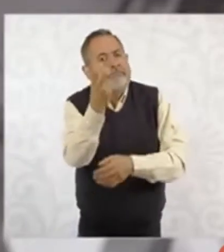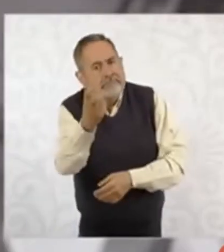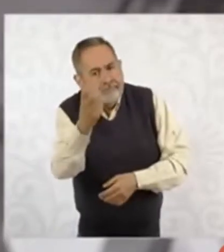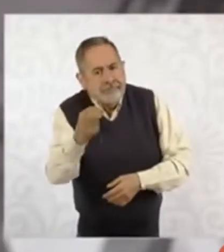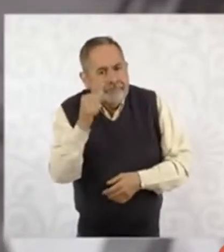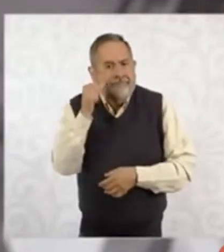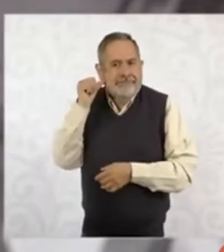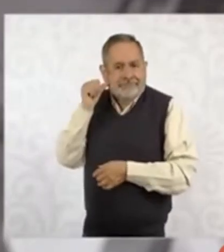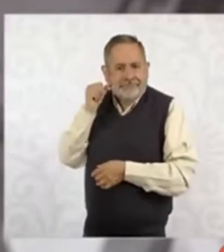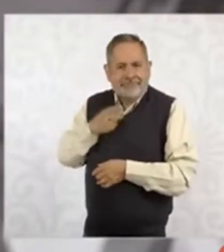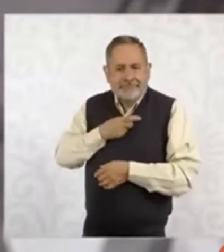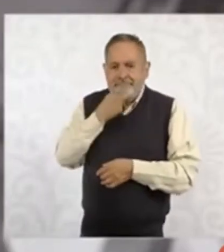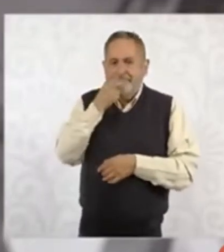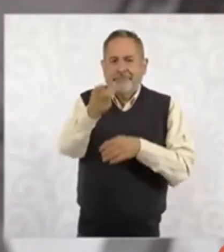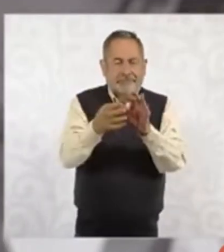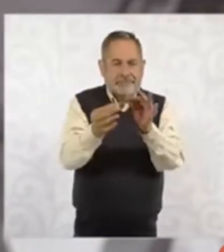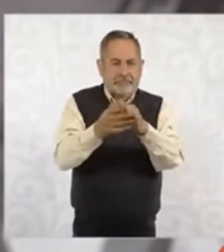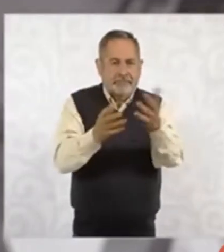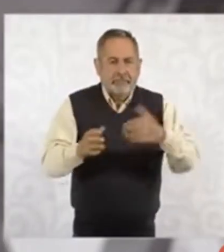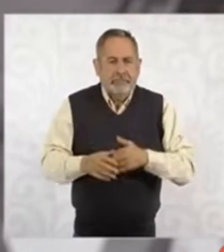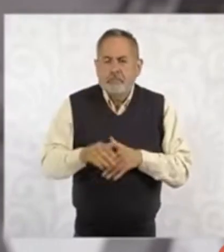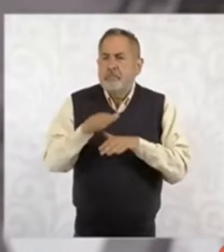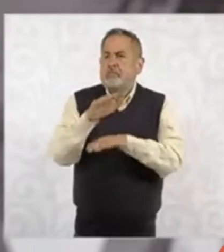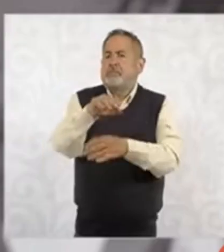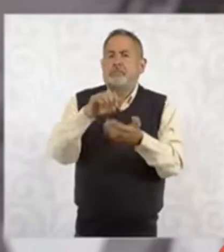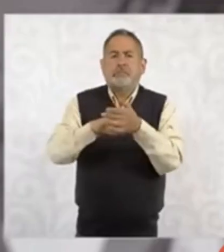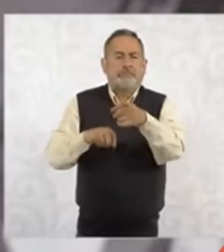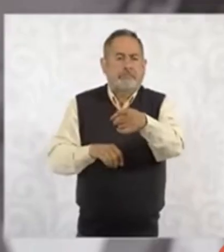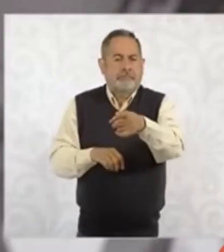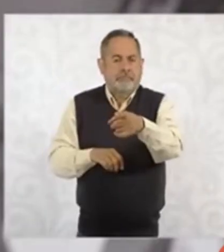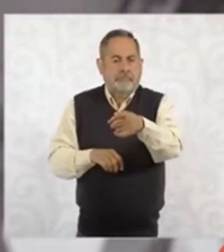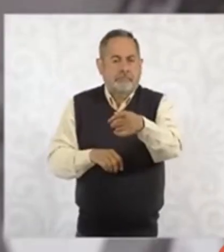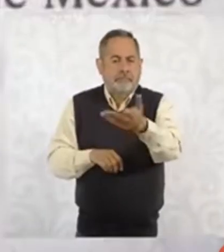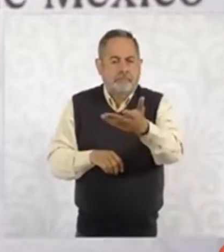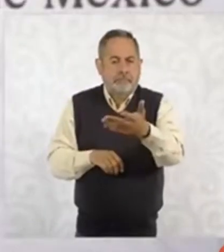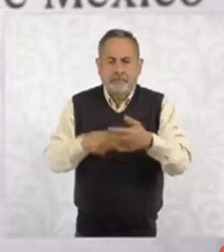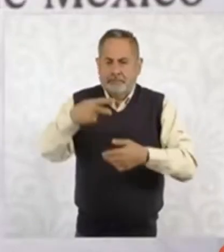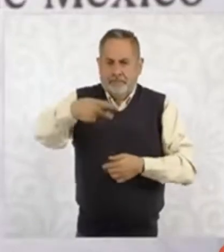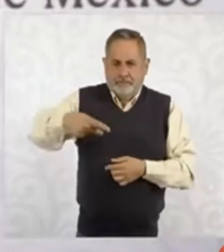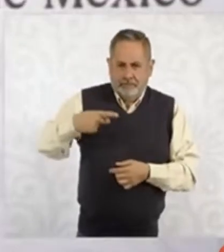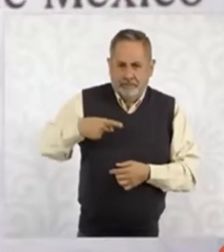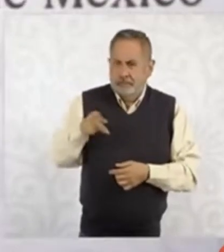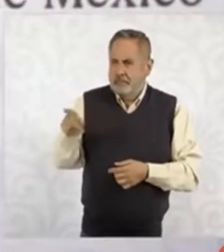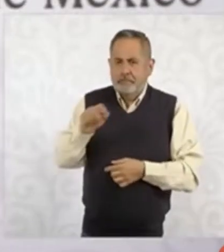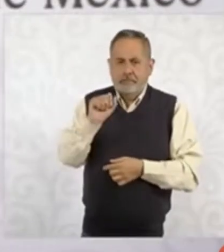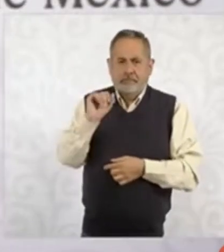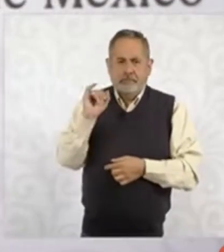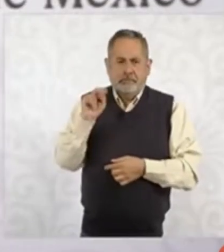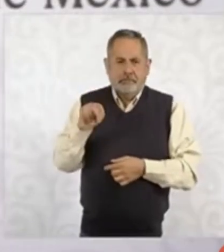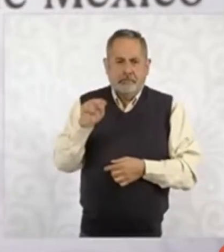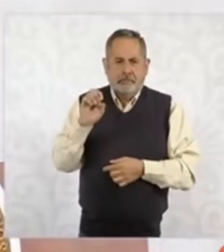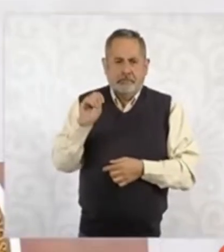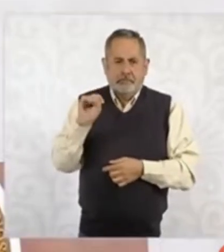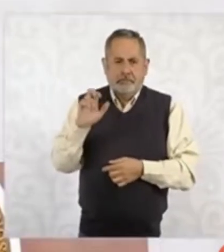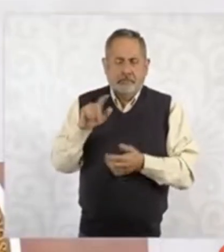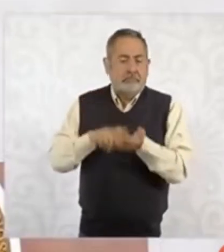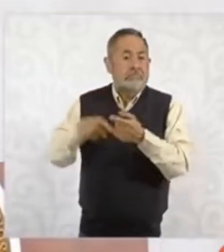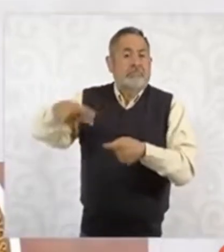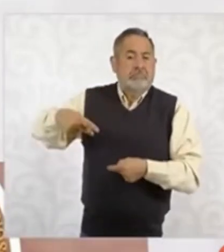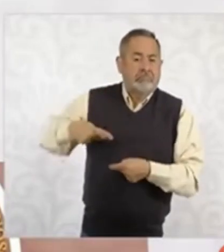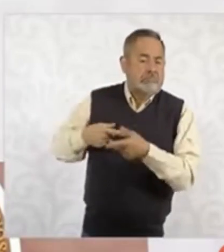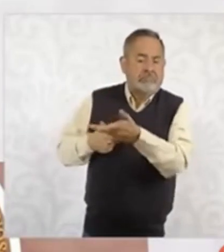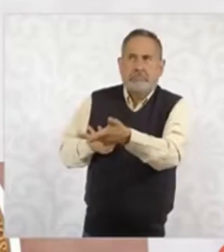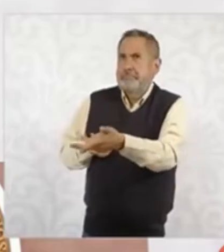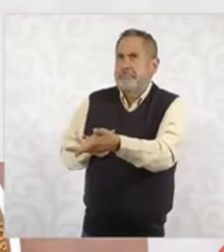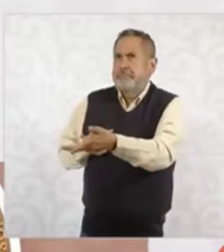decía en el caso de la pregunta de sin embargo, ¿no? Que me decían